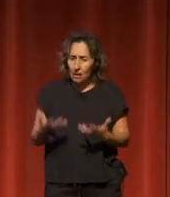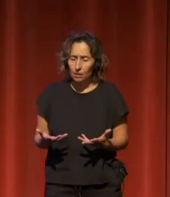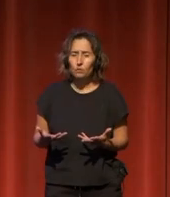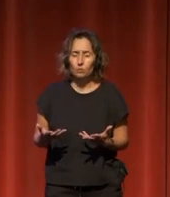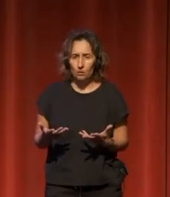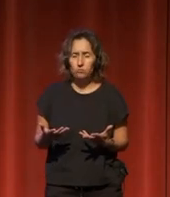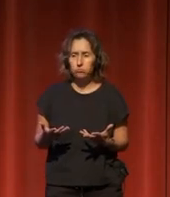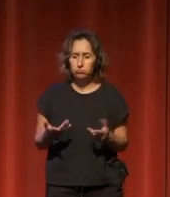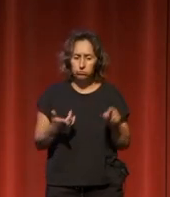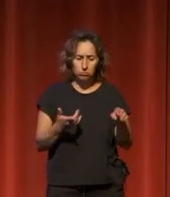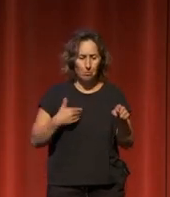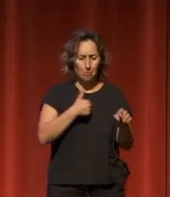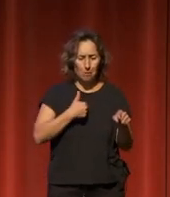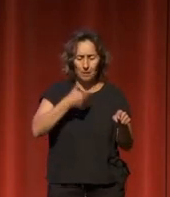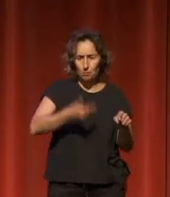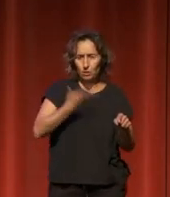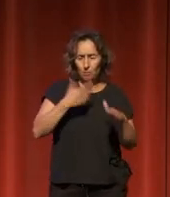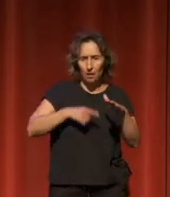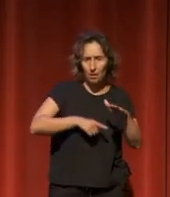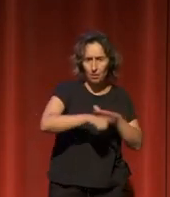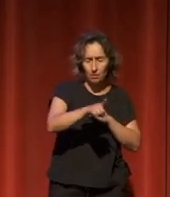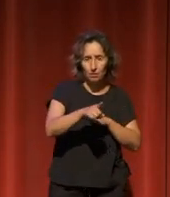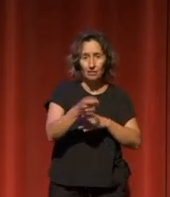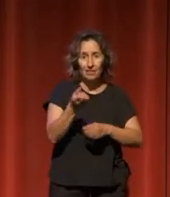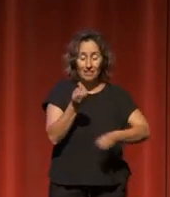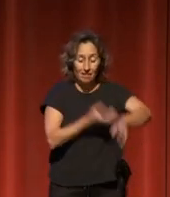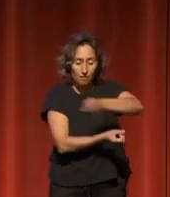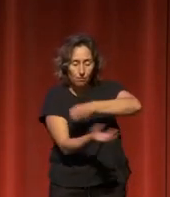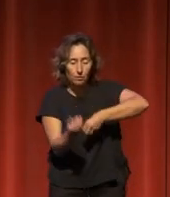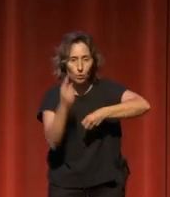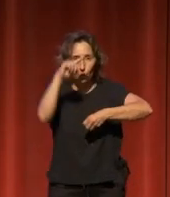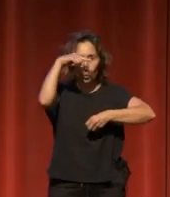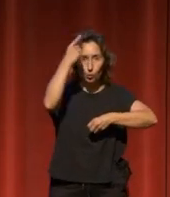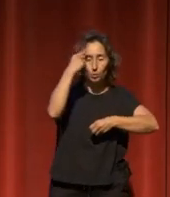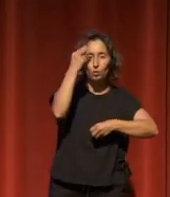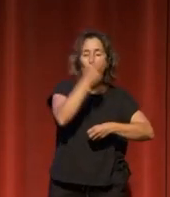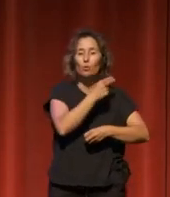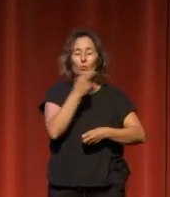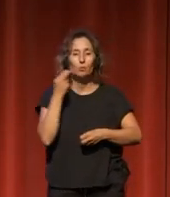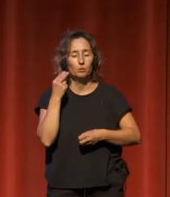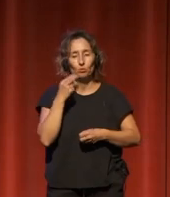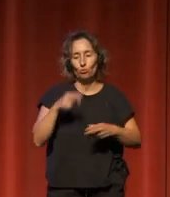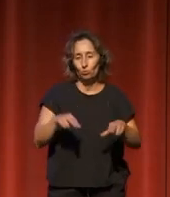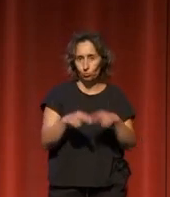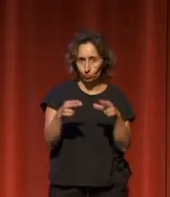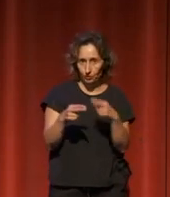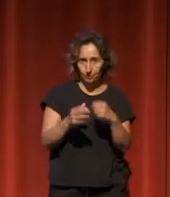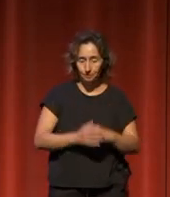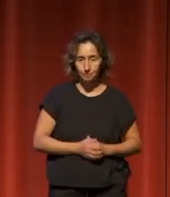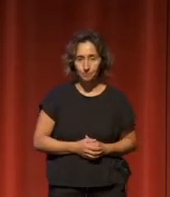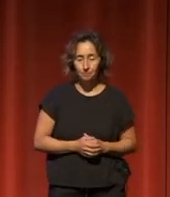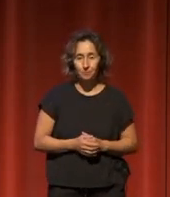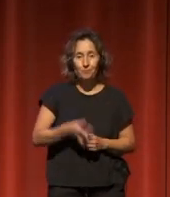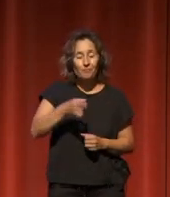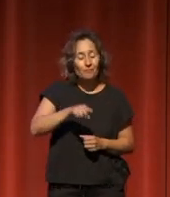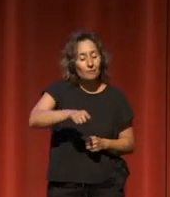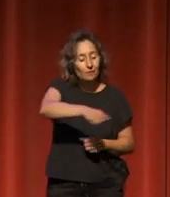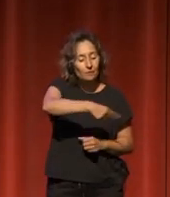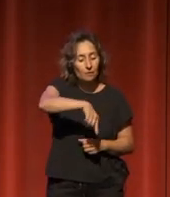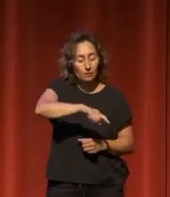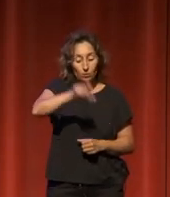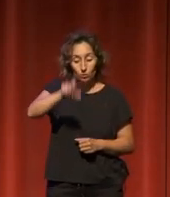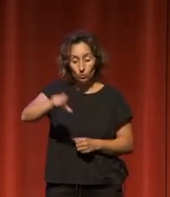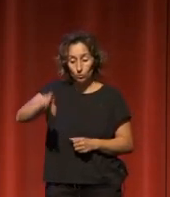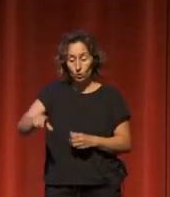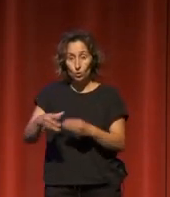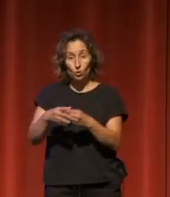sostenible como espacios para el intercambio de información cultura y compromiso Cívico reconociendo la importancia de los usuarios en